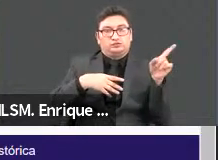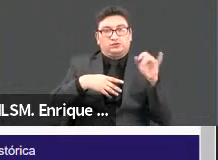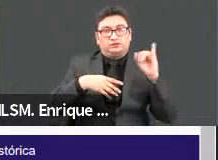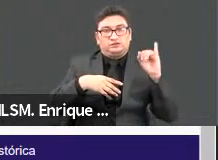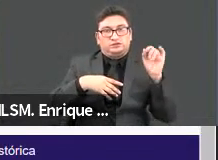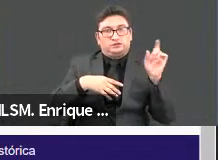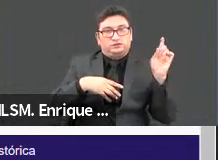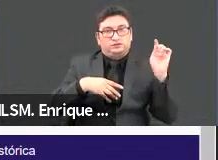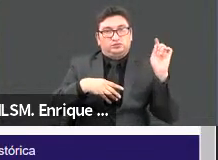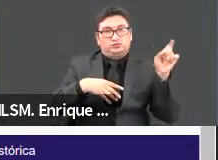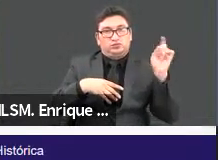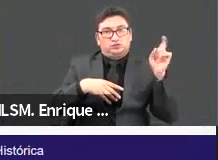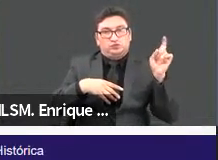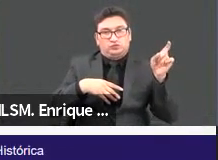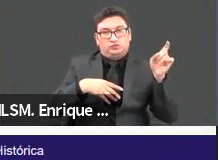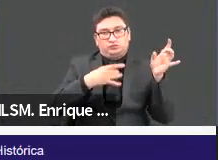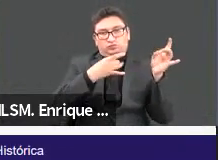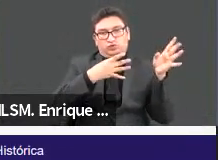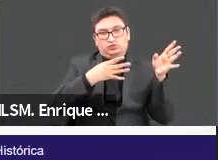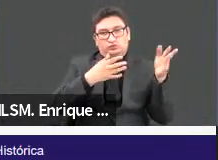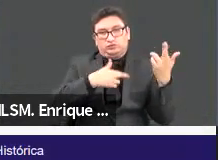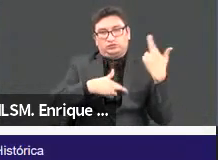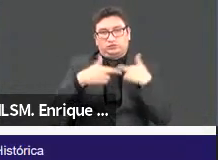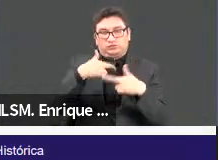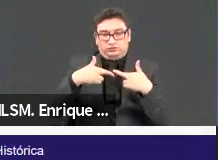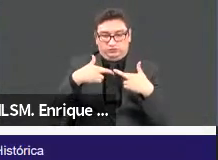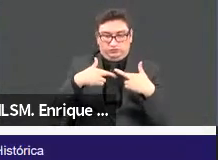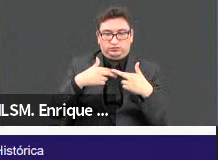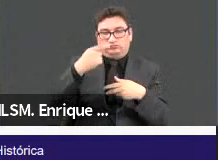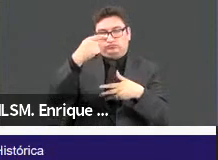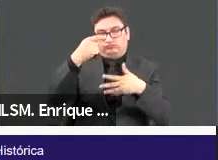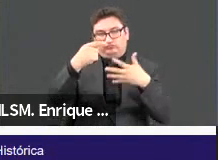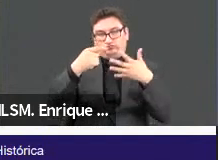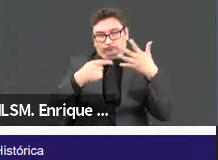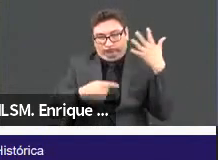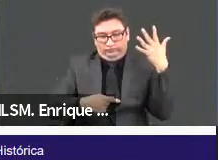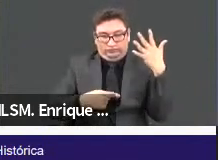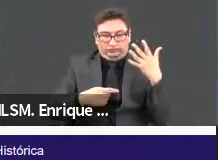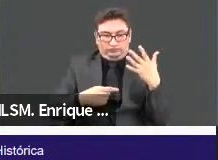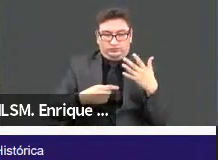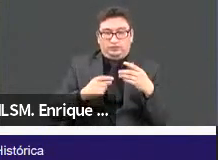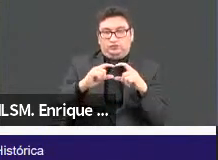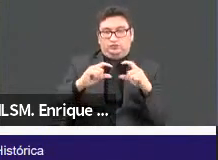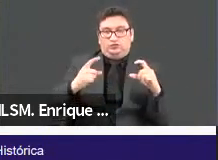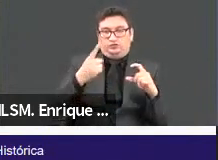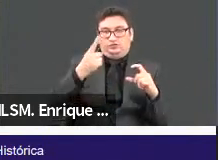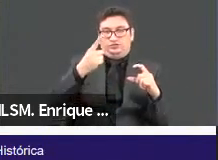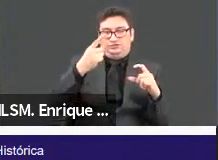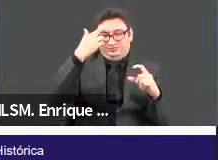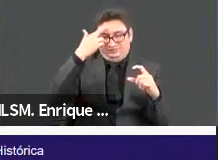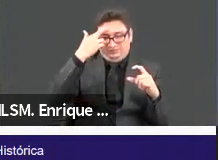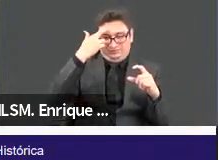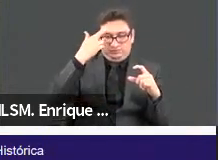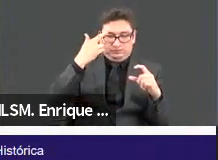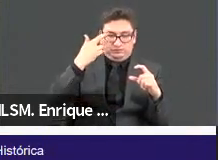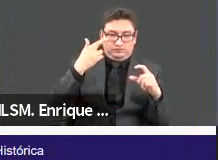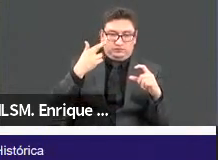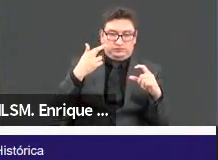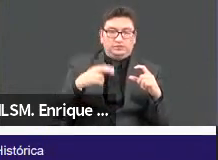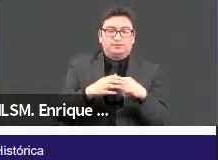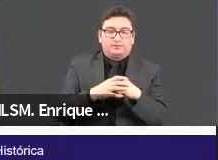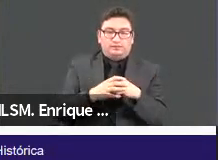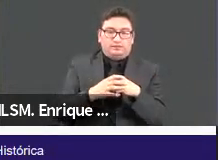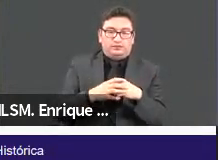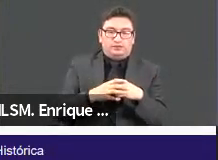nuestra pantalla donde está la punta de flecha y regresamos al listado. En este caso 1 para restablecer las otras